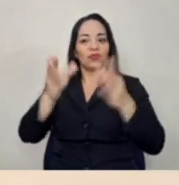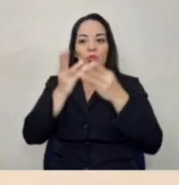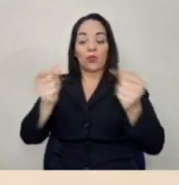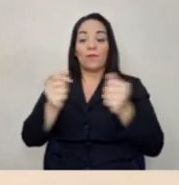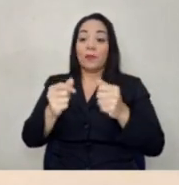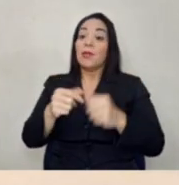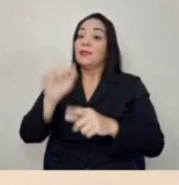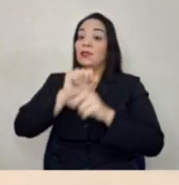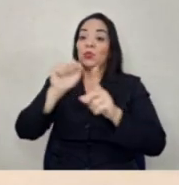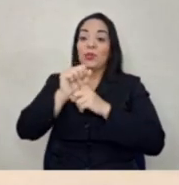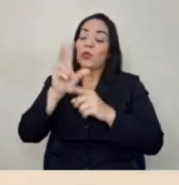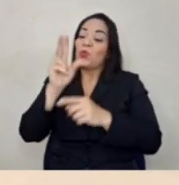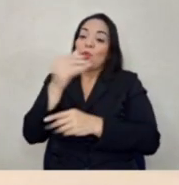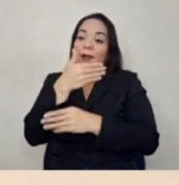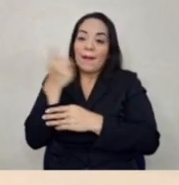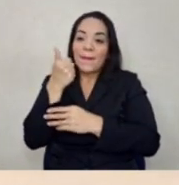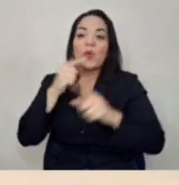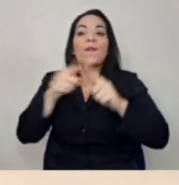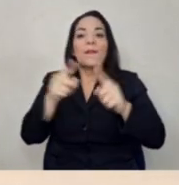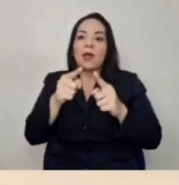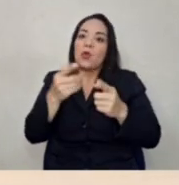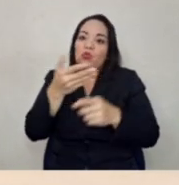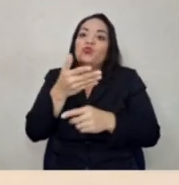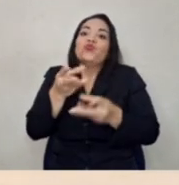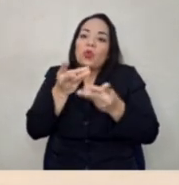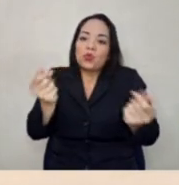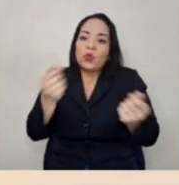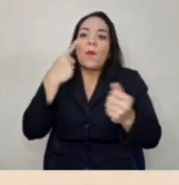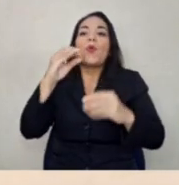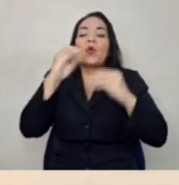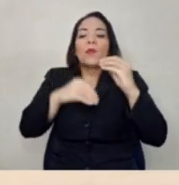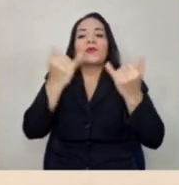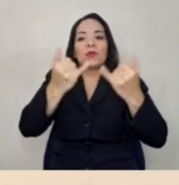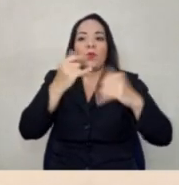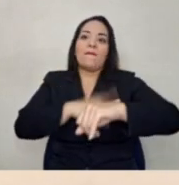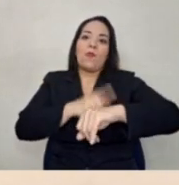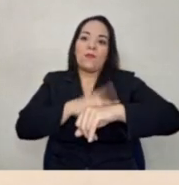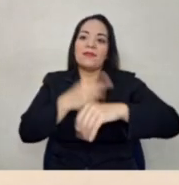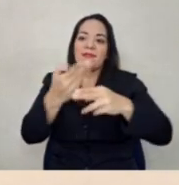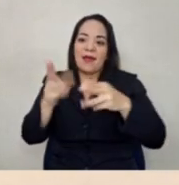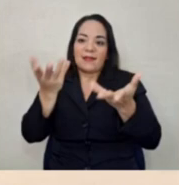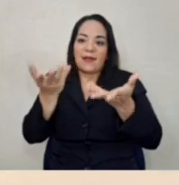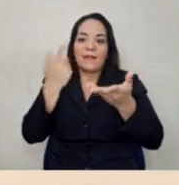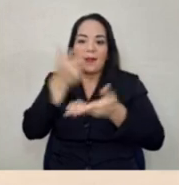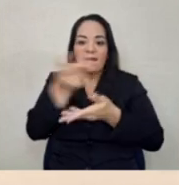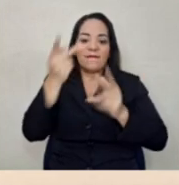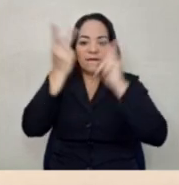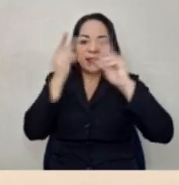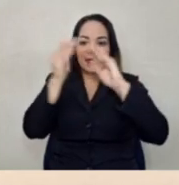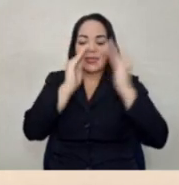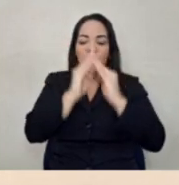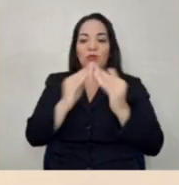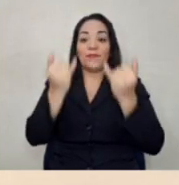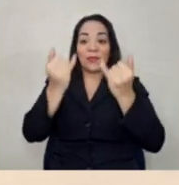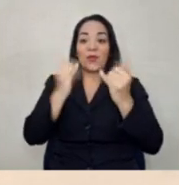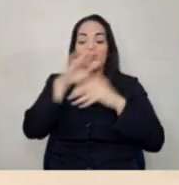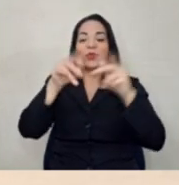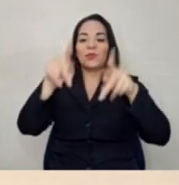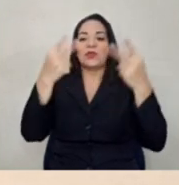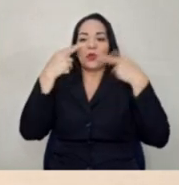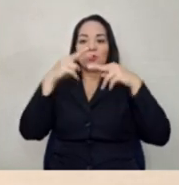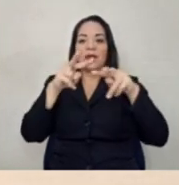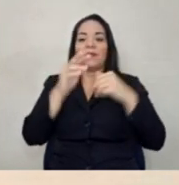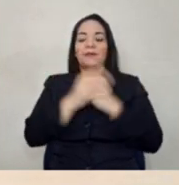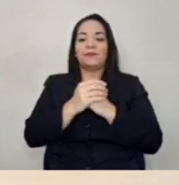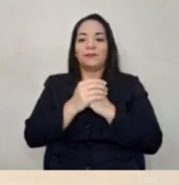situación no es la óptima, pero podemos darle una solución por lo menos momentánea a los vecinos. Así que bueno, en este momento para todas las personas que observan y